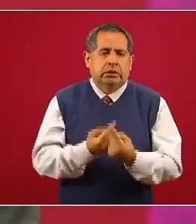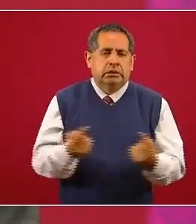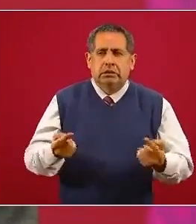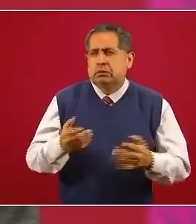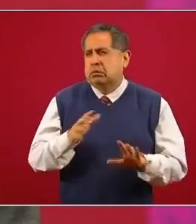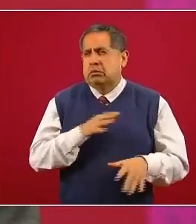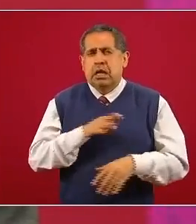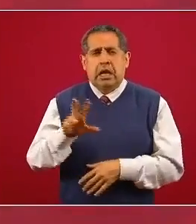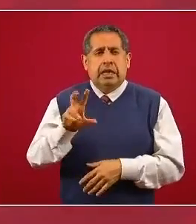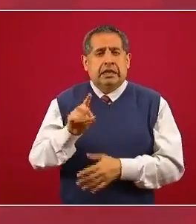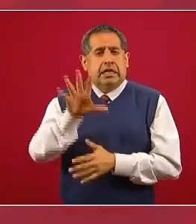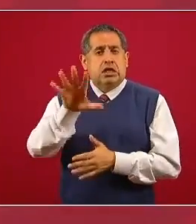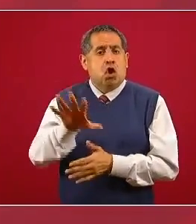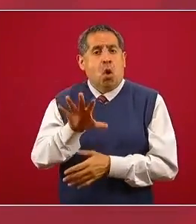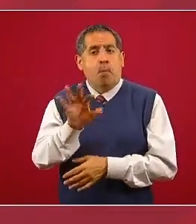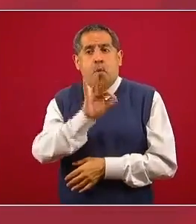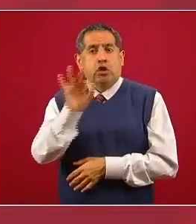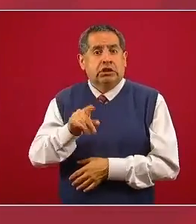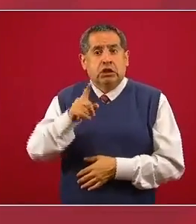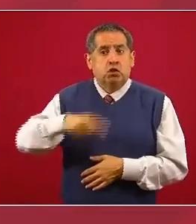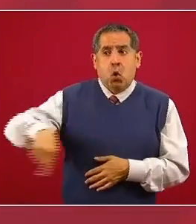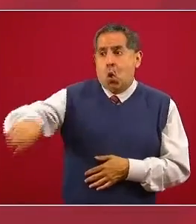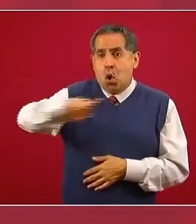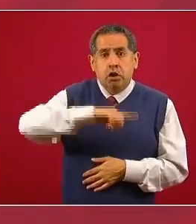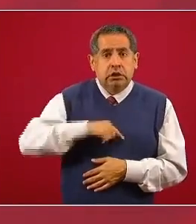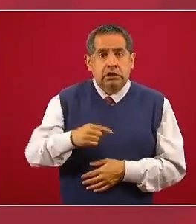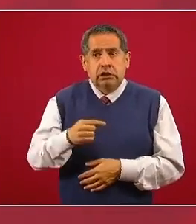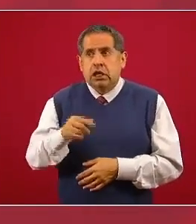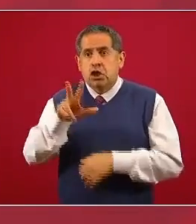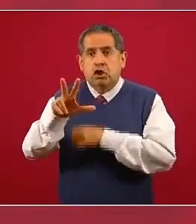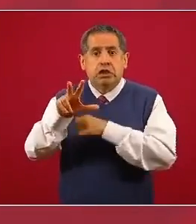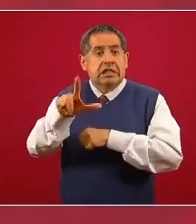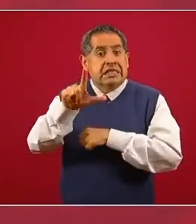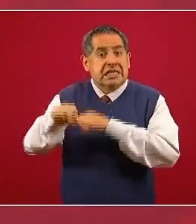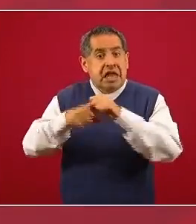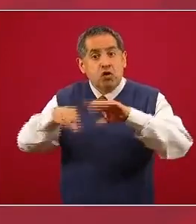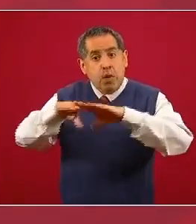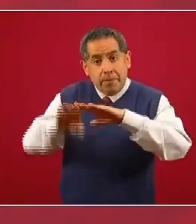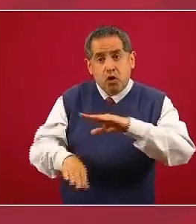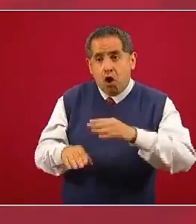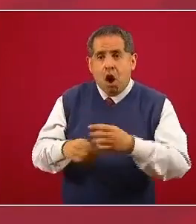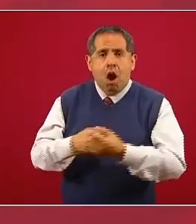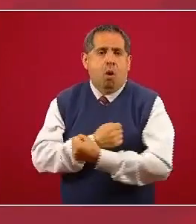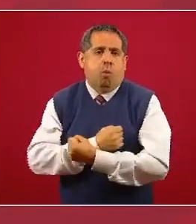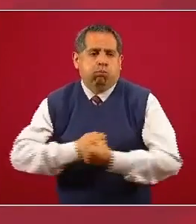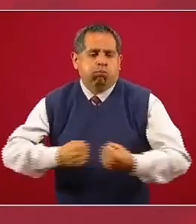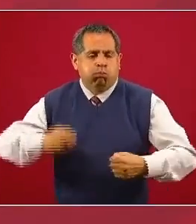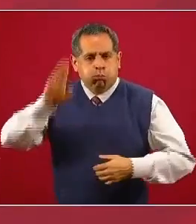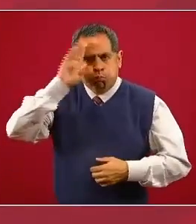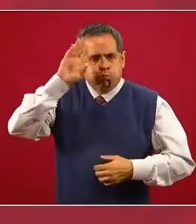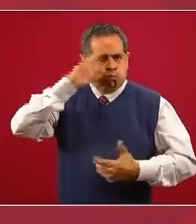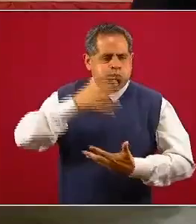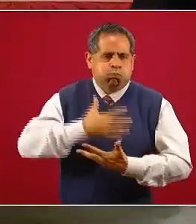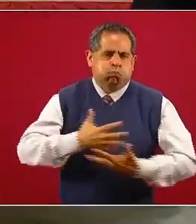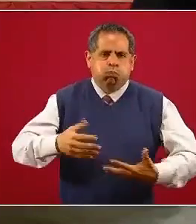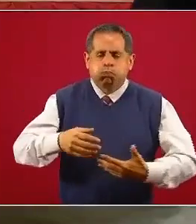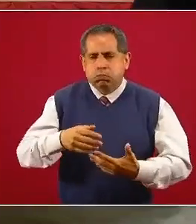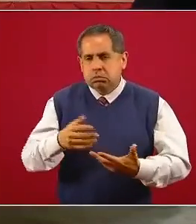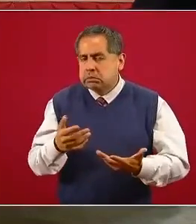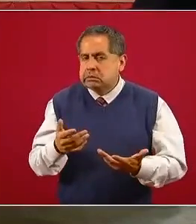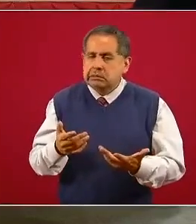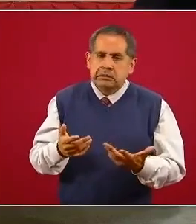Más de 35% de las personas menores de 17 años tienen sobrepeso o tienen